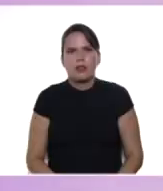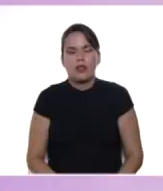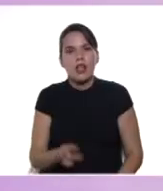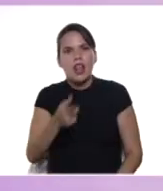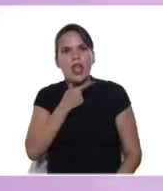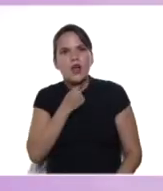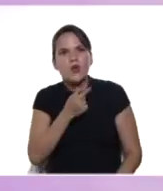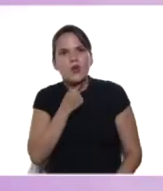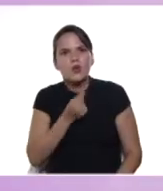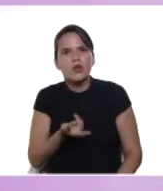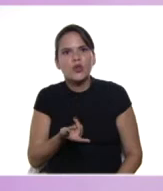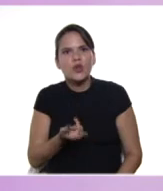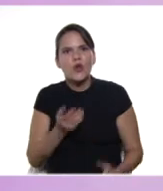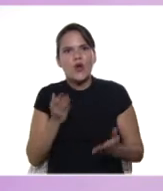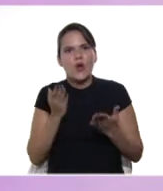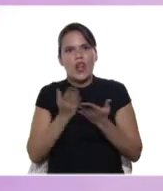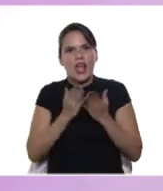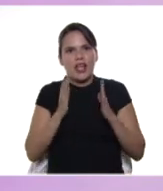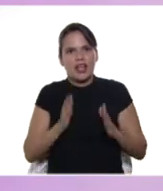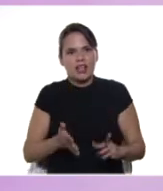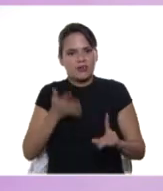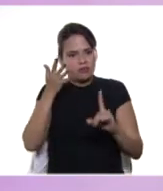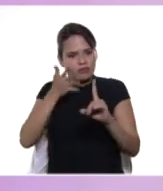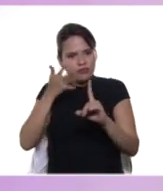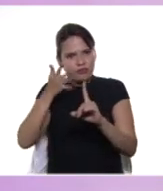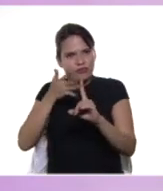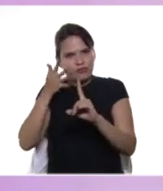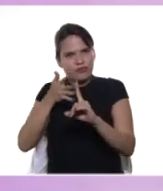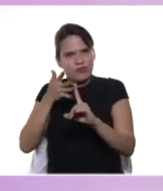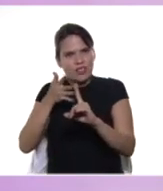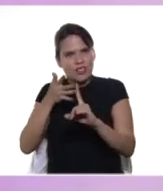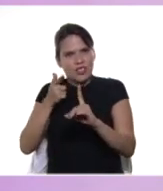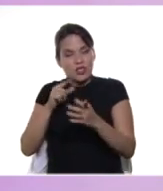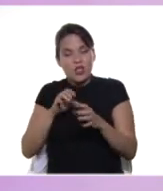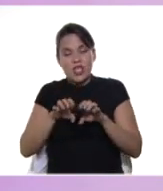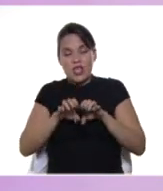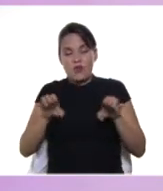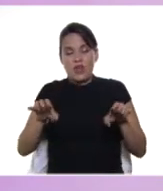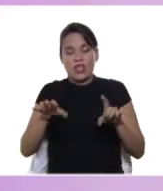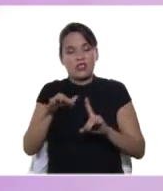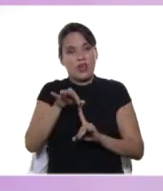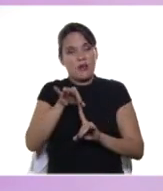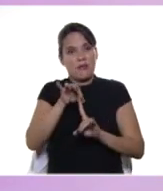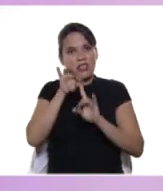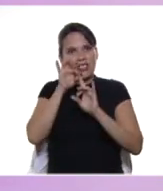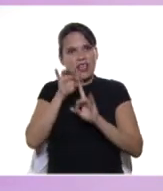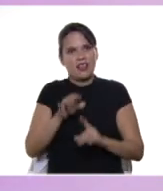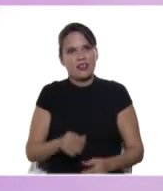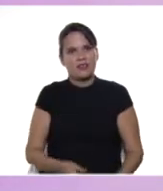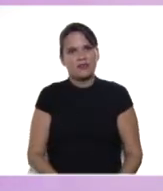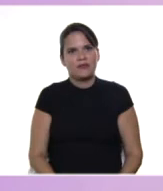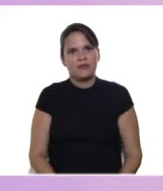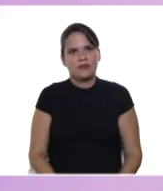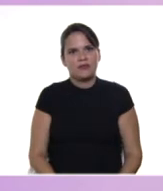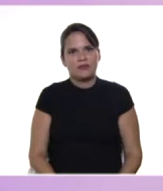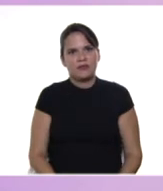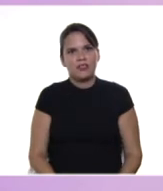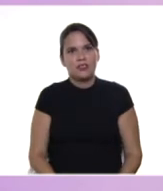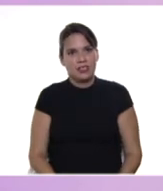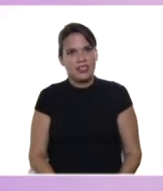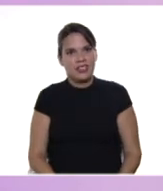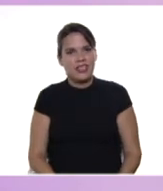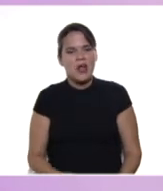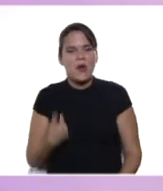¿Les gustó la clase de orientación curricular en la modalidad Educación Especial con la profesora Elisete de Gubella?